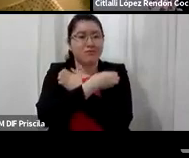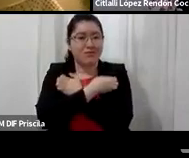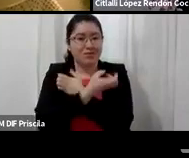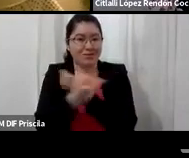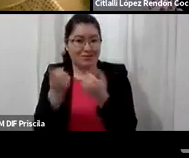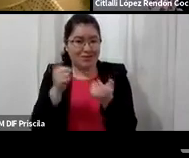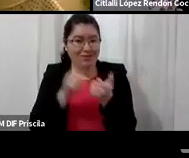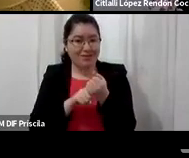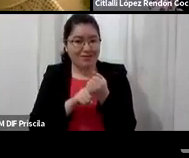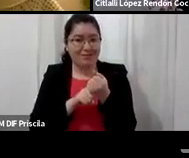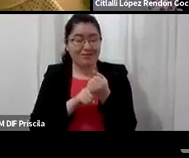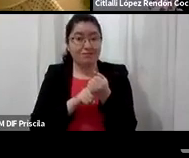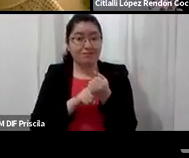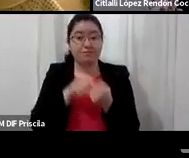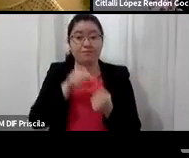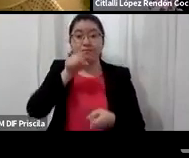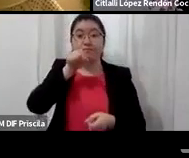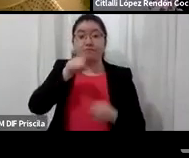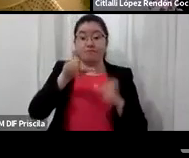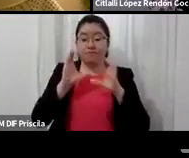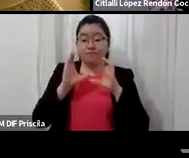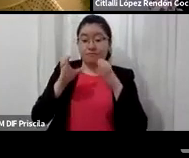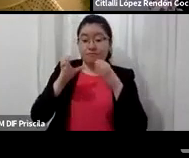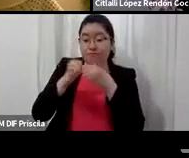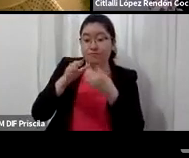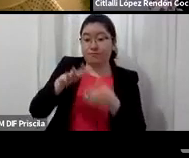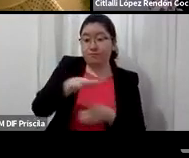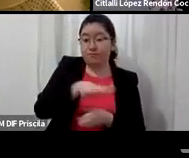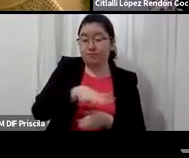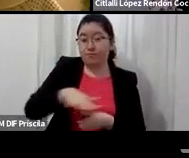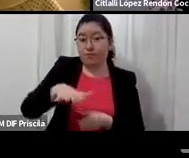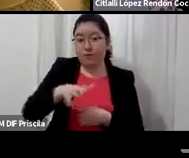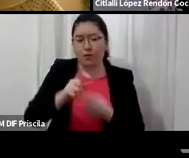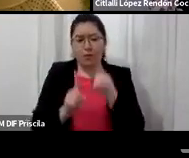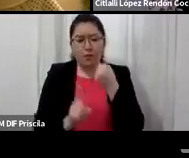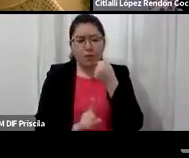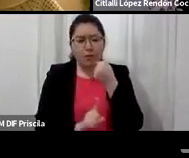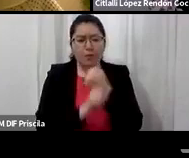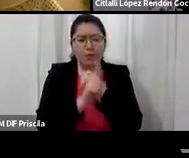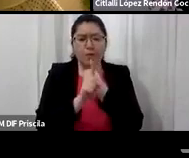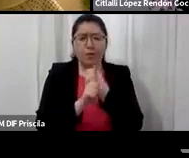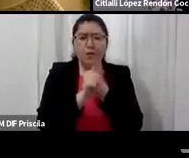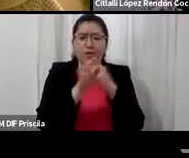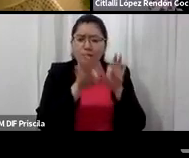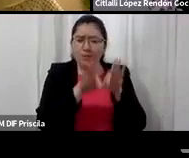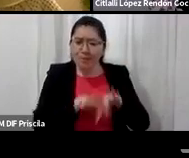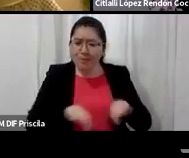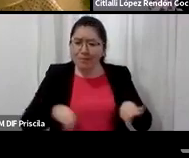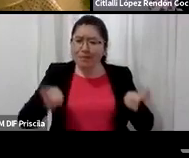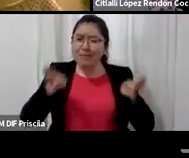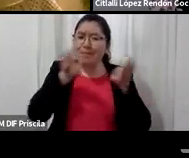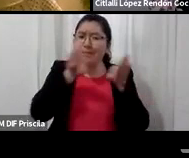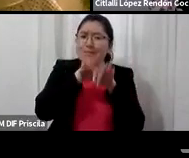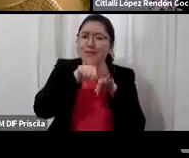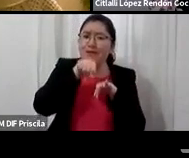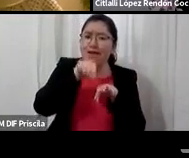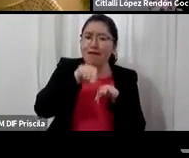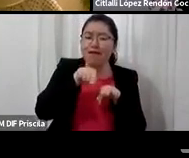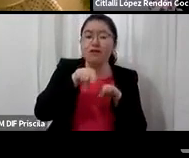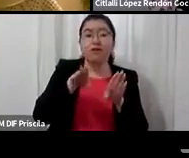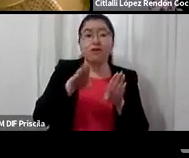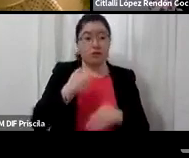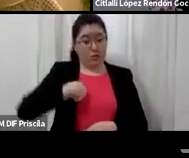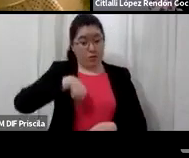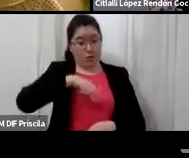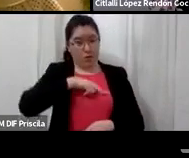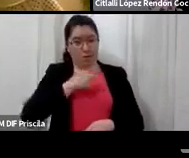que sea la comunidad la que decida cuál es el problema fundamental que se hace a través, o por lo menos nosotros lo hacemos a través de un diagnóstico.